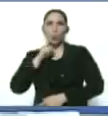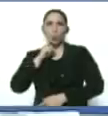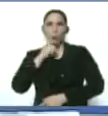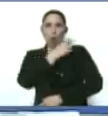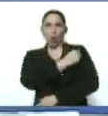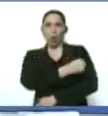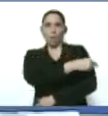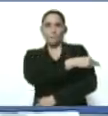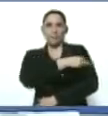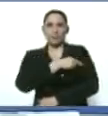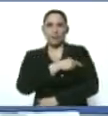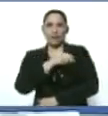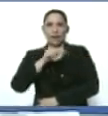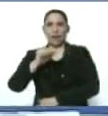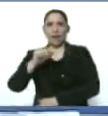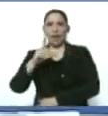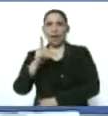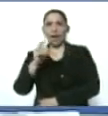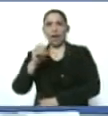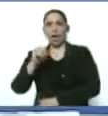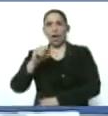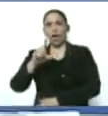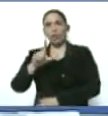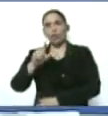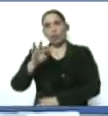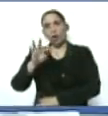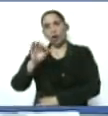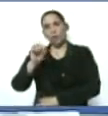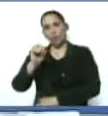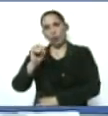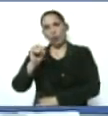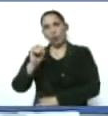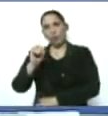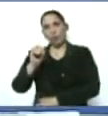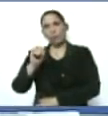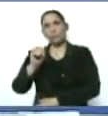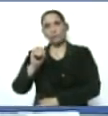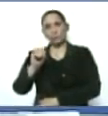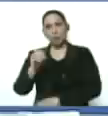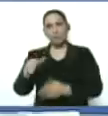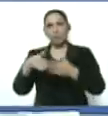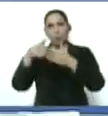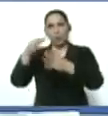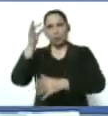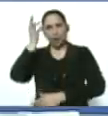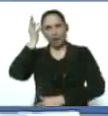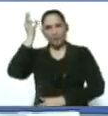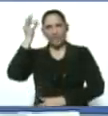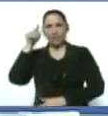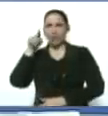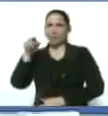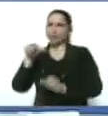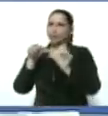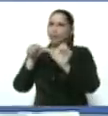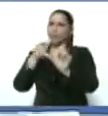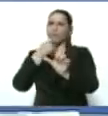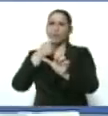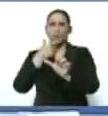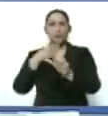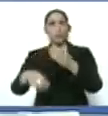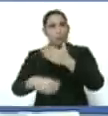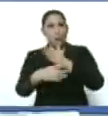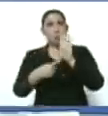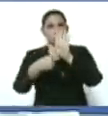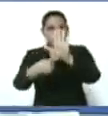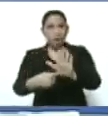hospital Adolfo Prince Lara en Puerto Cabello, que eso quedó bellísimo. Y le dije, vamos a